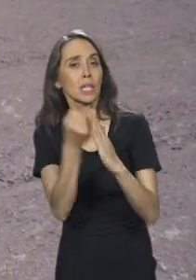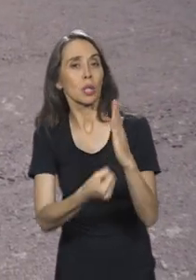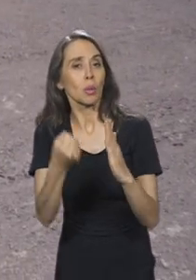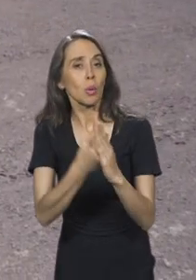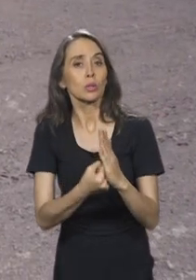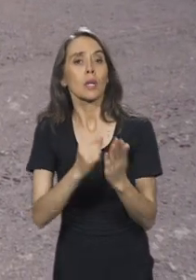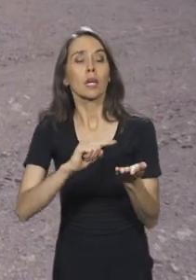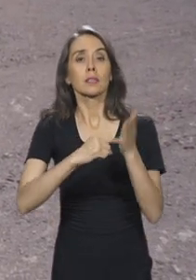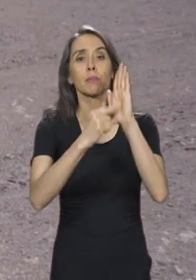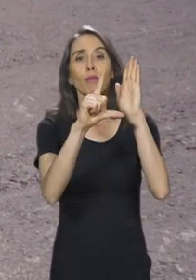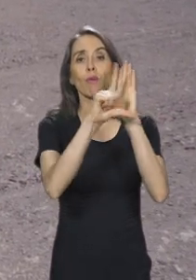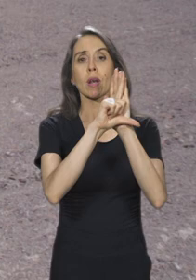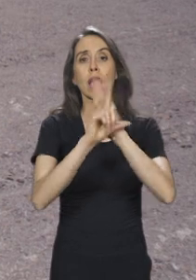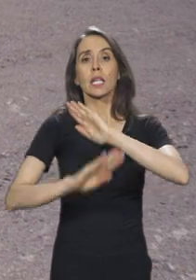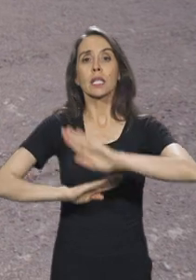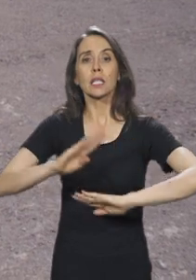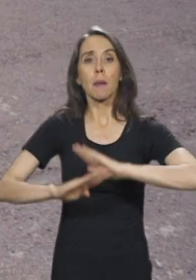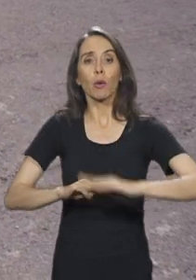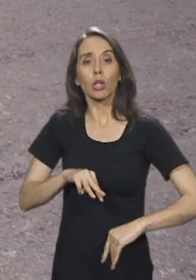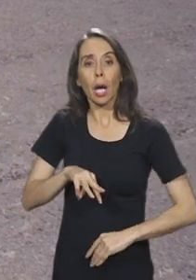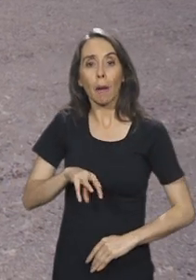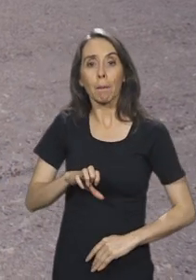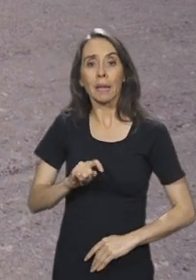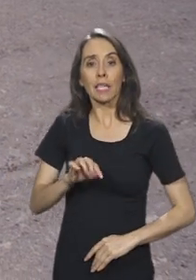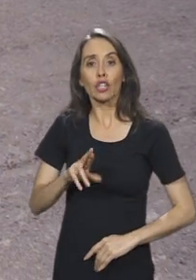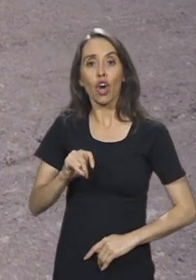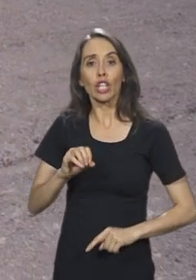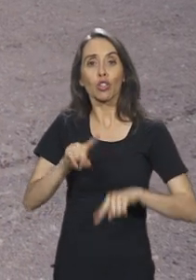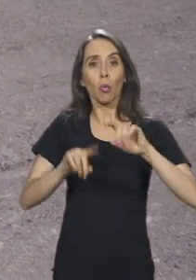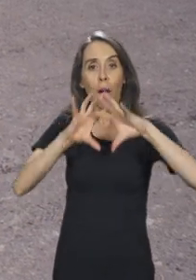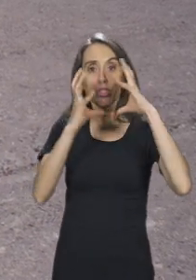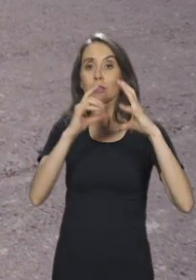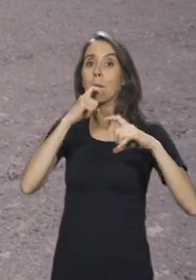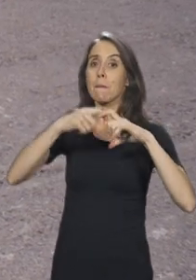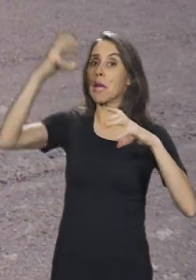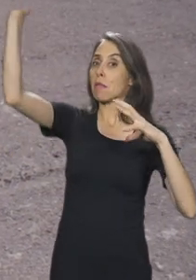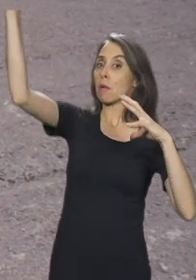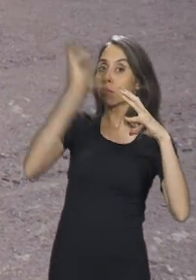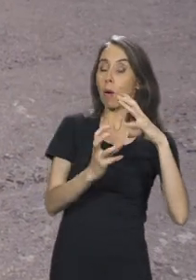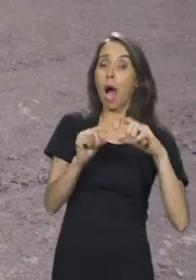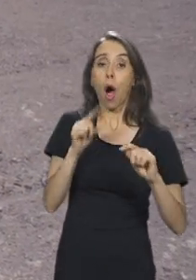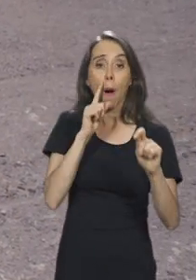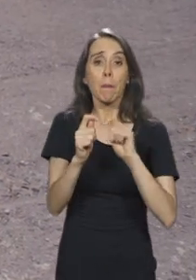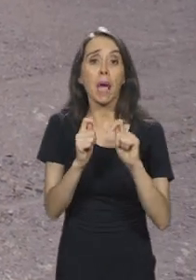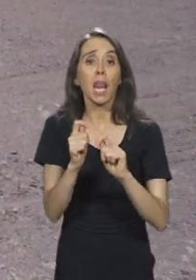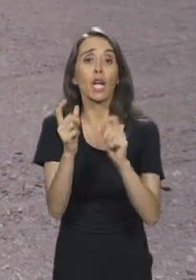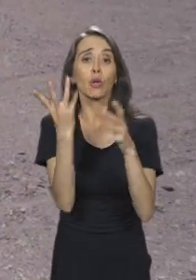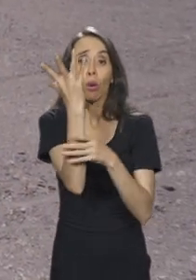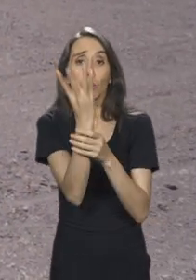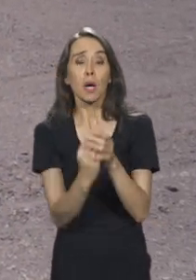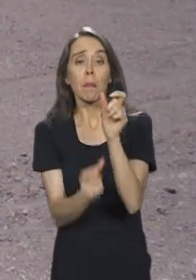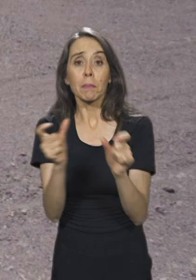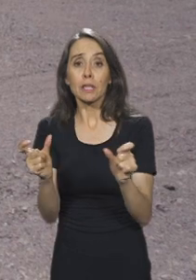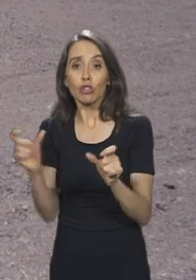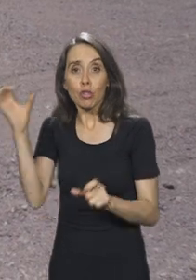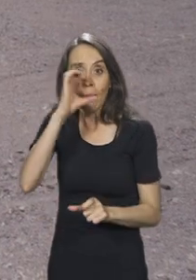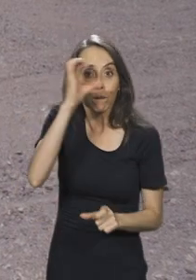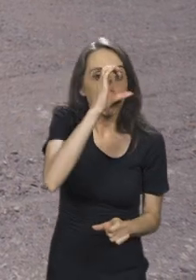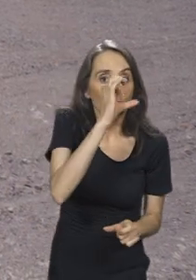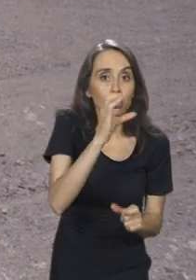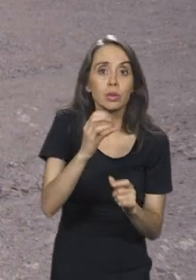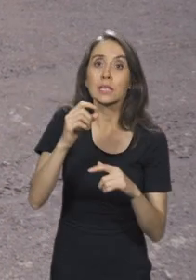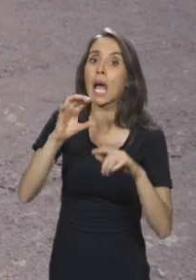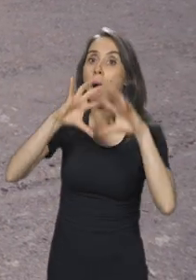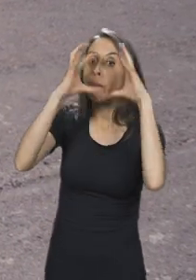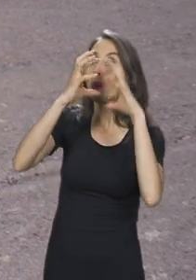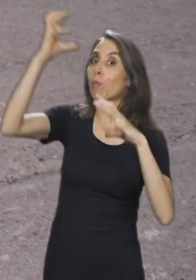por una ley para la protección de meteoritos. Porque, por ejemplo, ahora nuevamente están en peligro porque la gente que es cazadora de